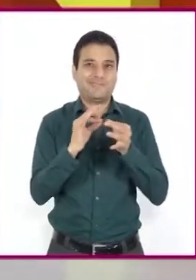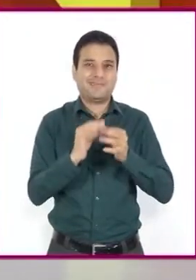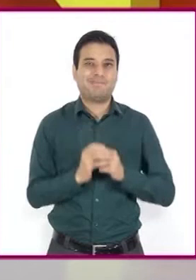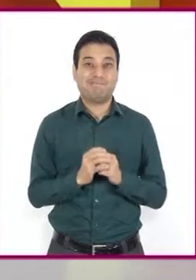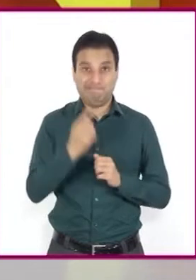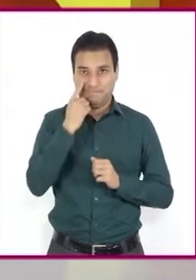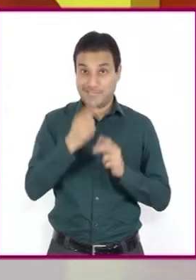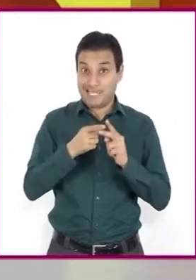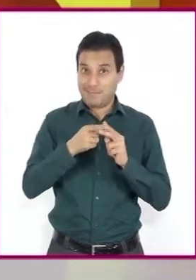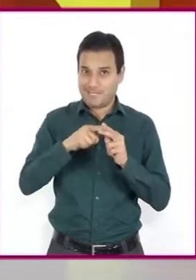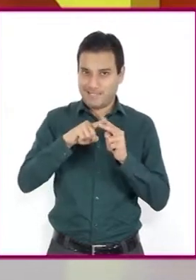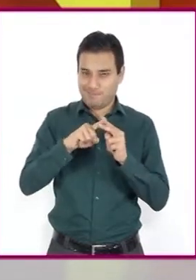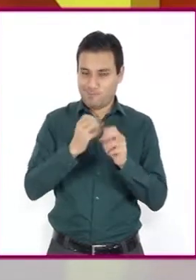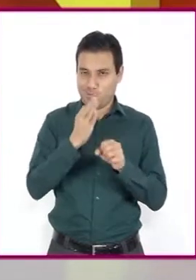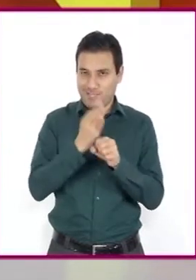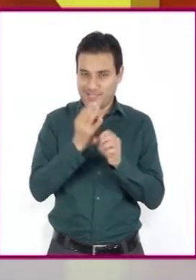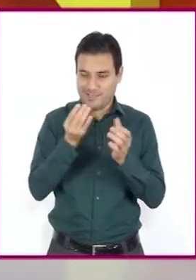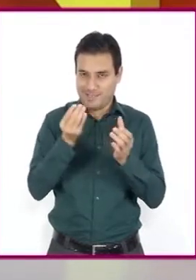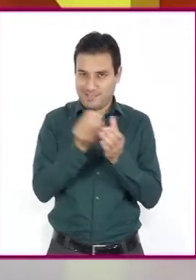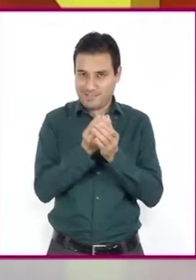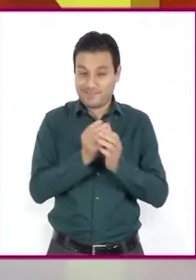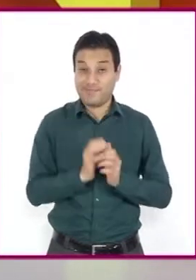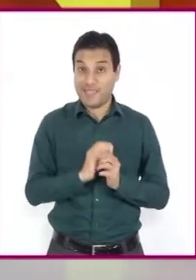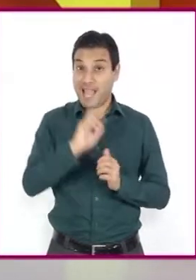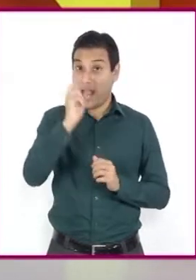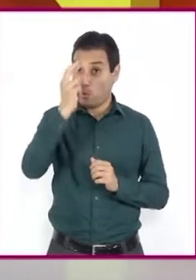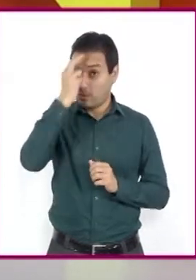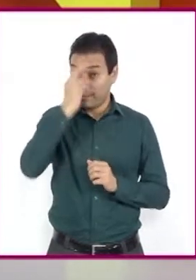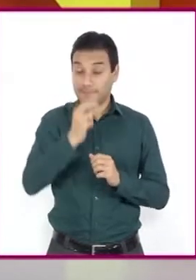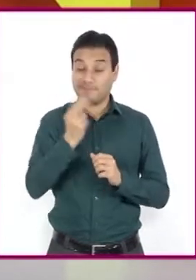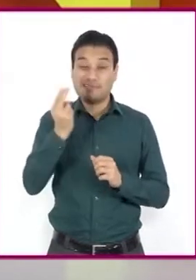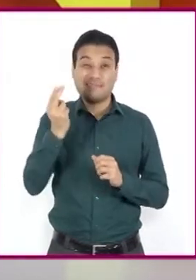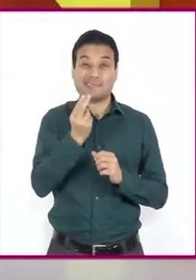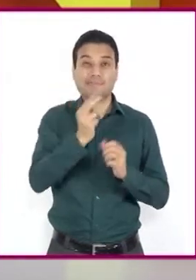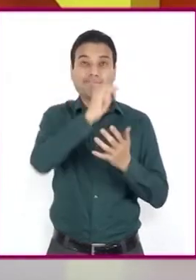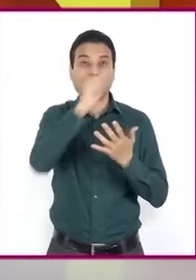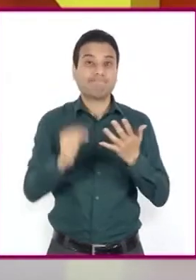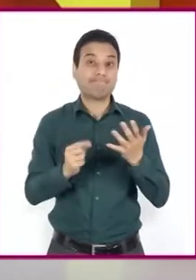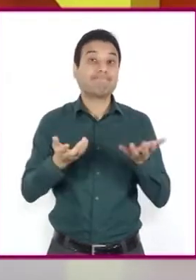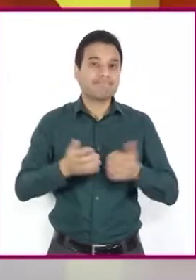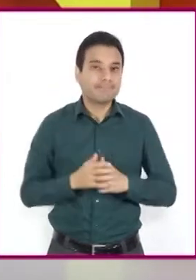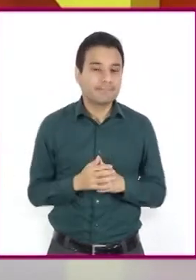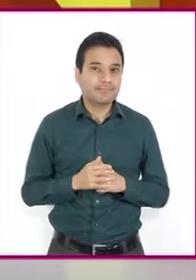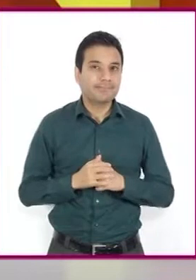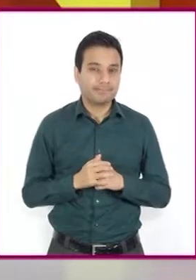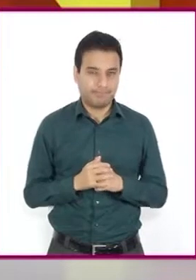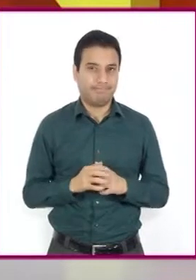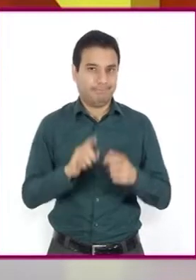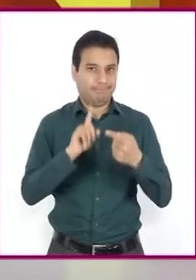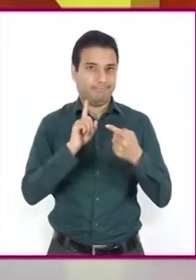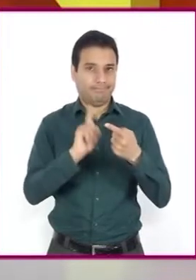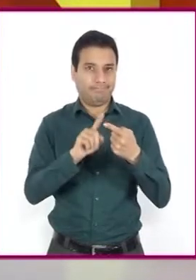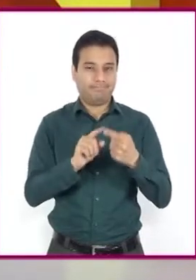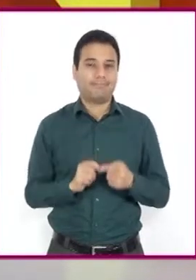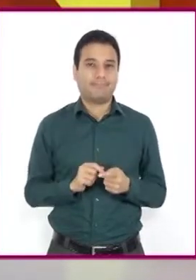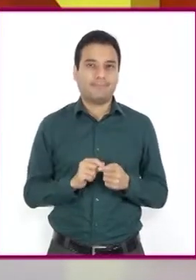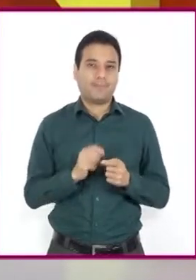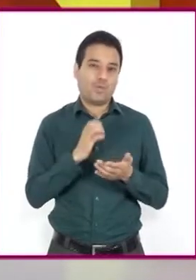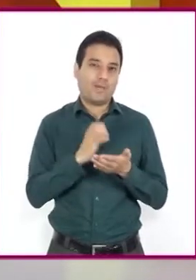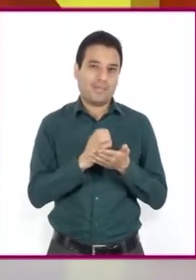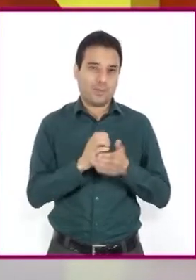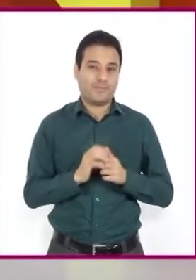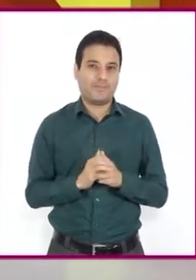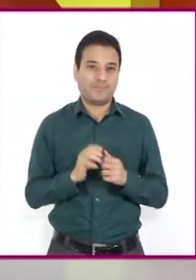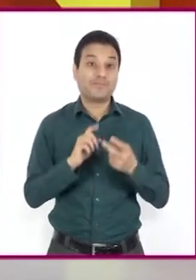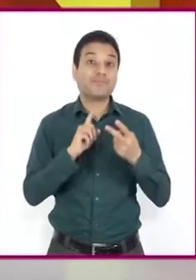dar comienzo a nuestra sesión, les recuerdo los materiales que vamos a utilizar. Número 1, su libreta de notas.